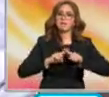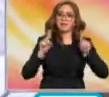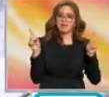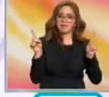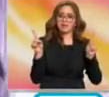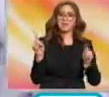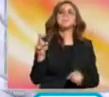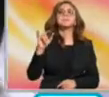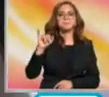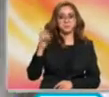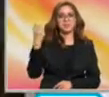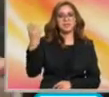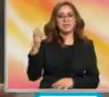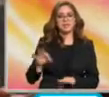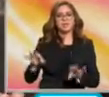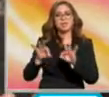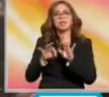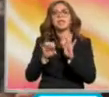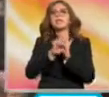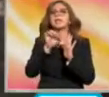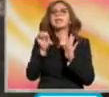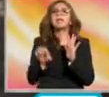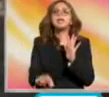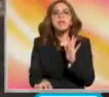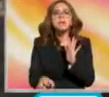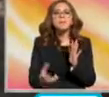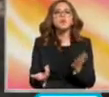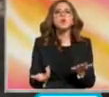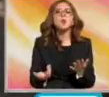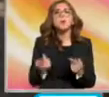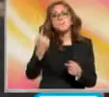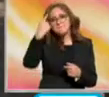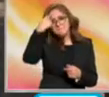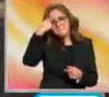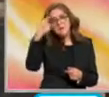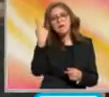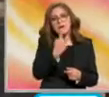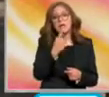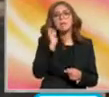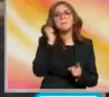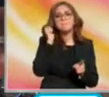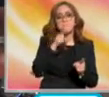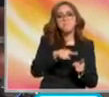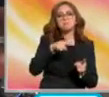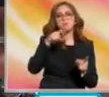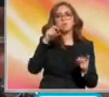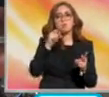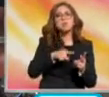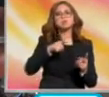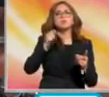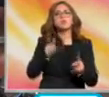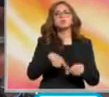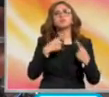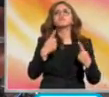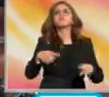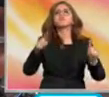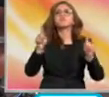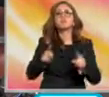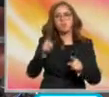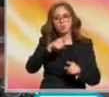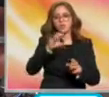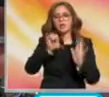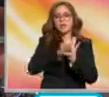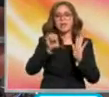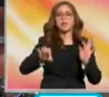Entonces, ¿qué sentido tiene, digamos, Ajá. seguir grabando y seguir tocando una obra que, bueno, tocarla, bueno,